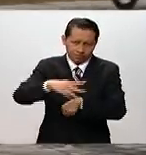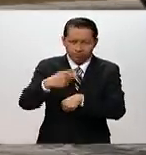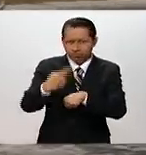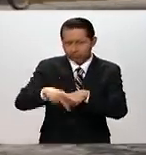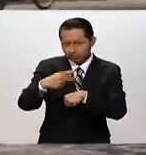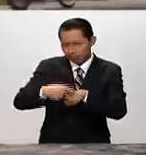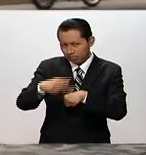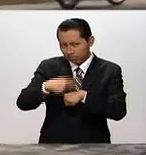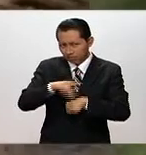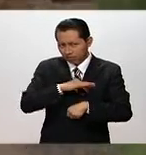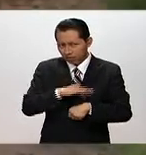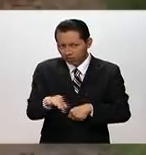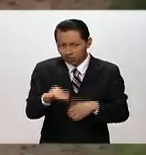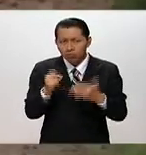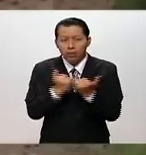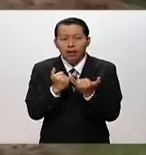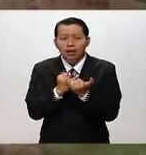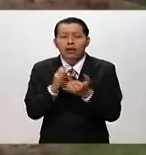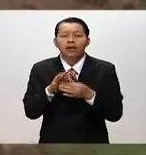que